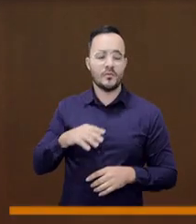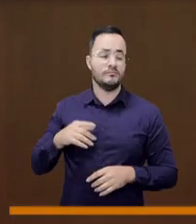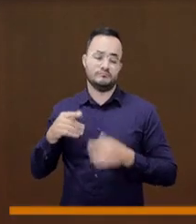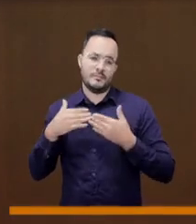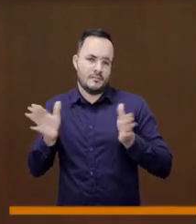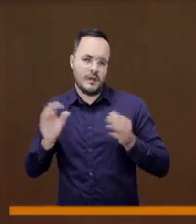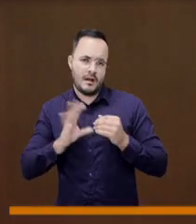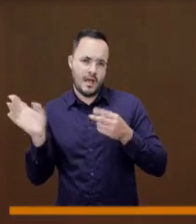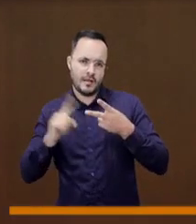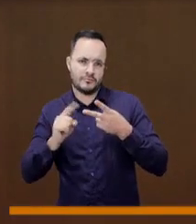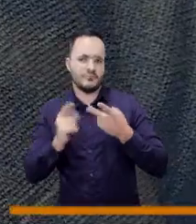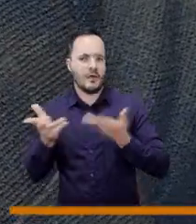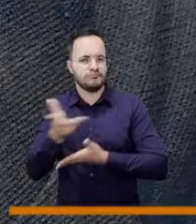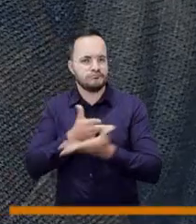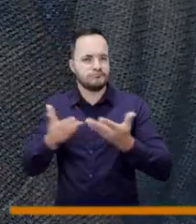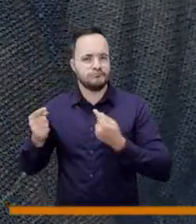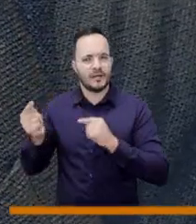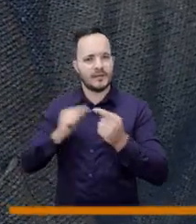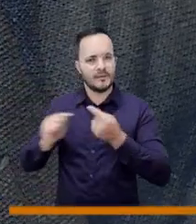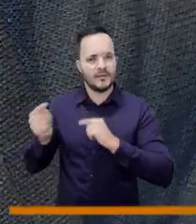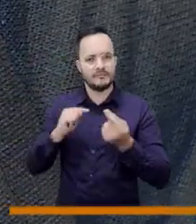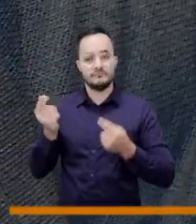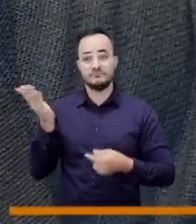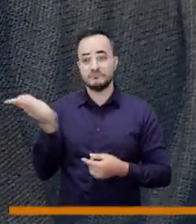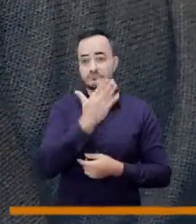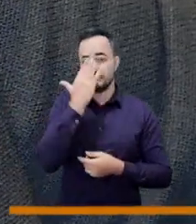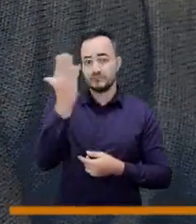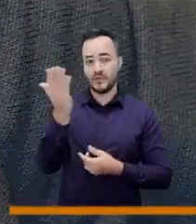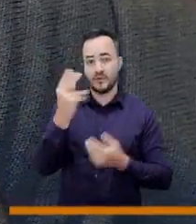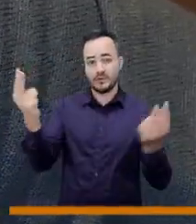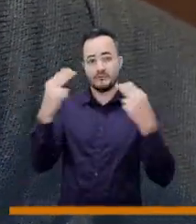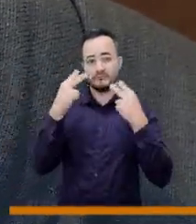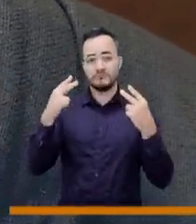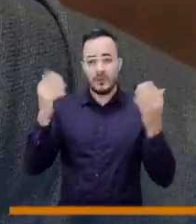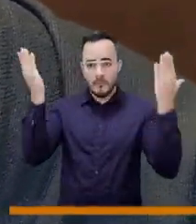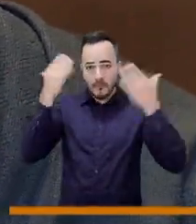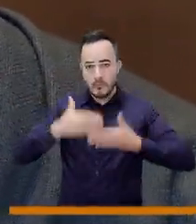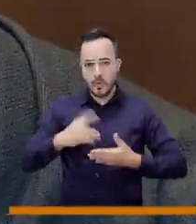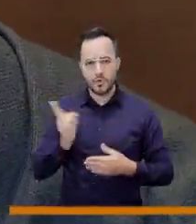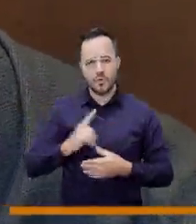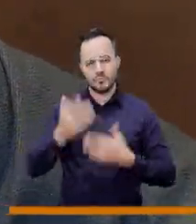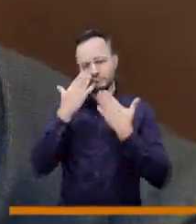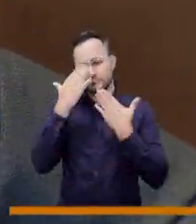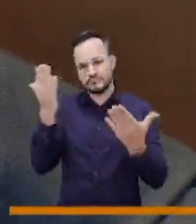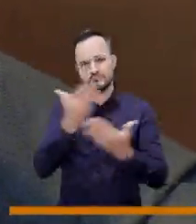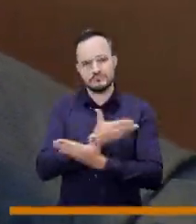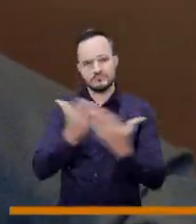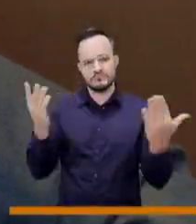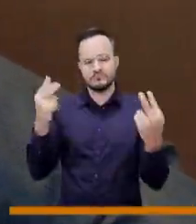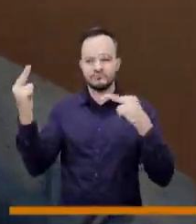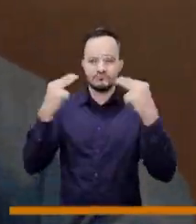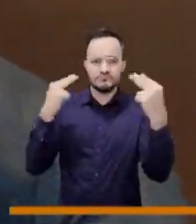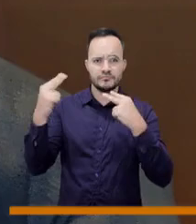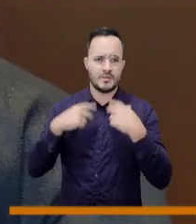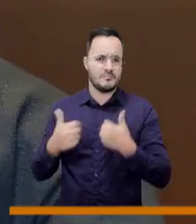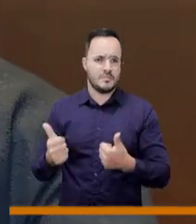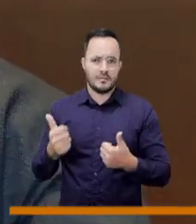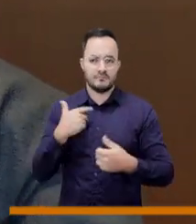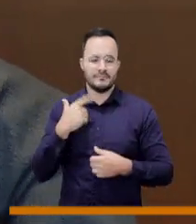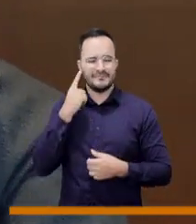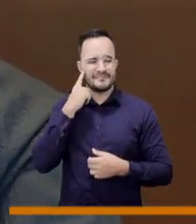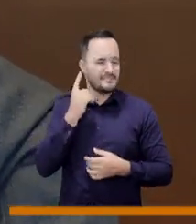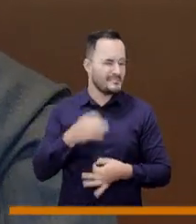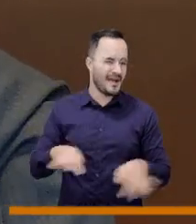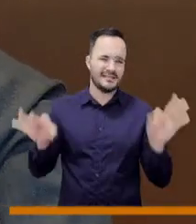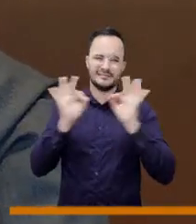los debates de forma transparente, de cara a la ciudadanía, y donde siempre primen y estén por encima